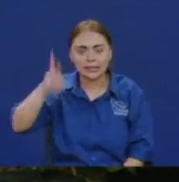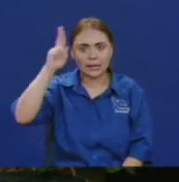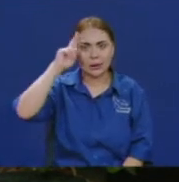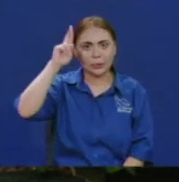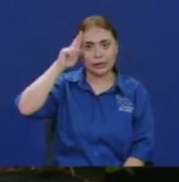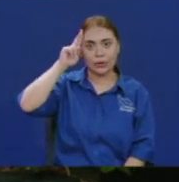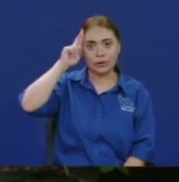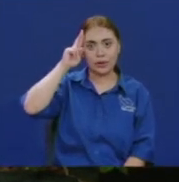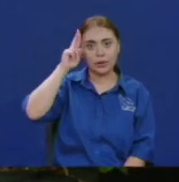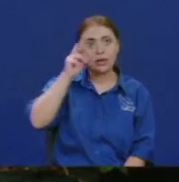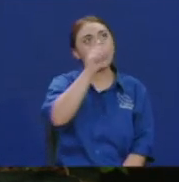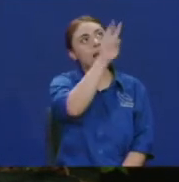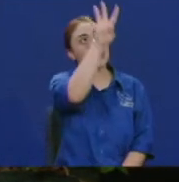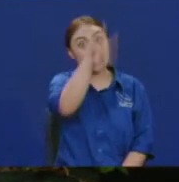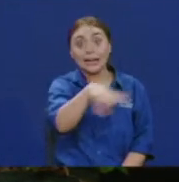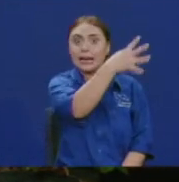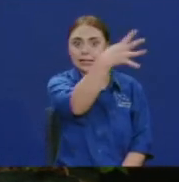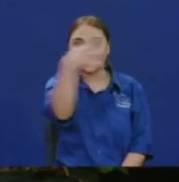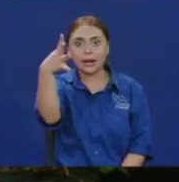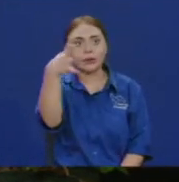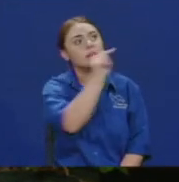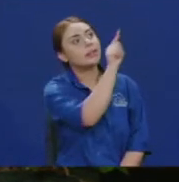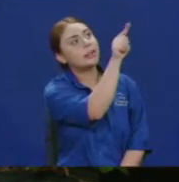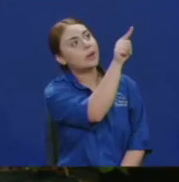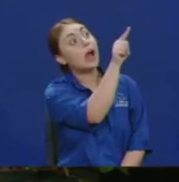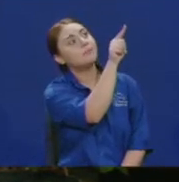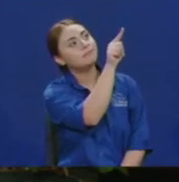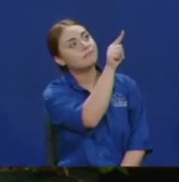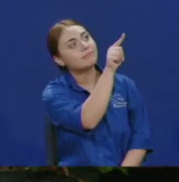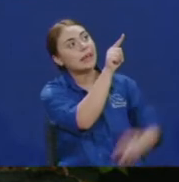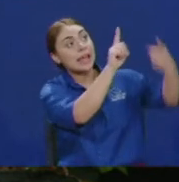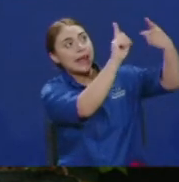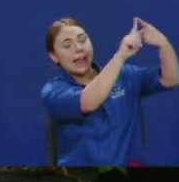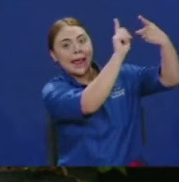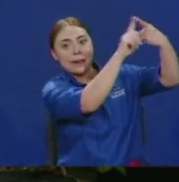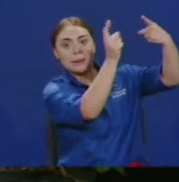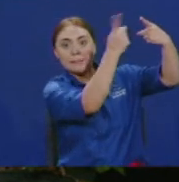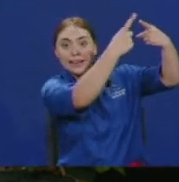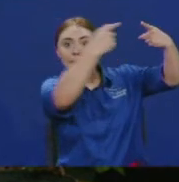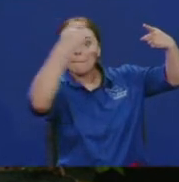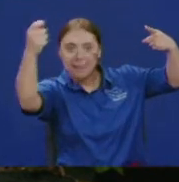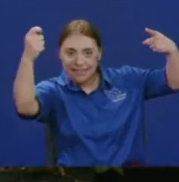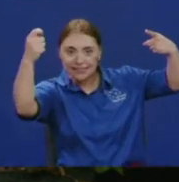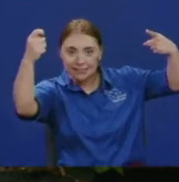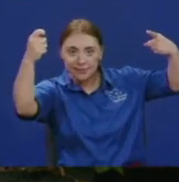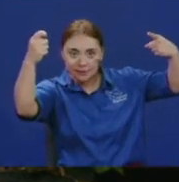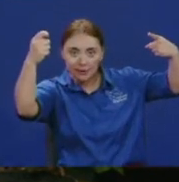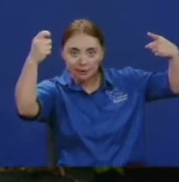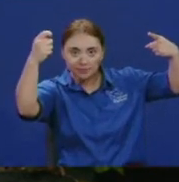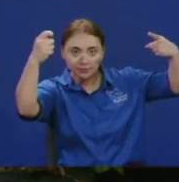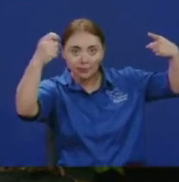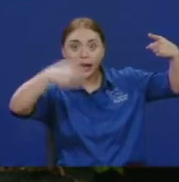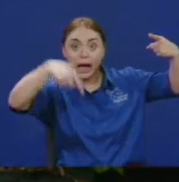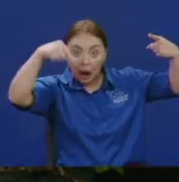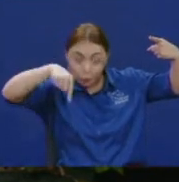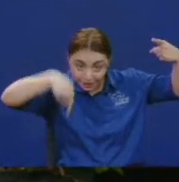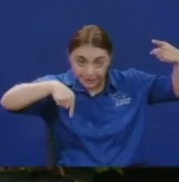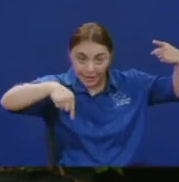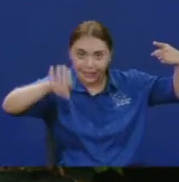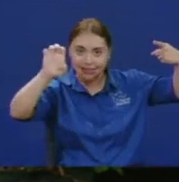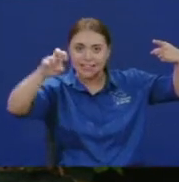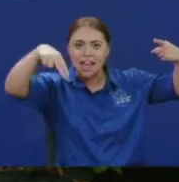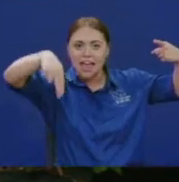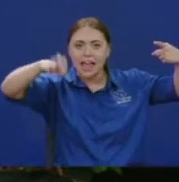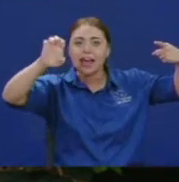ustedes. Es decir, el Aviv para ellos sería el equivalente a nosotros de este enero, ¿eh? Nosotros que